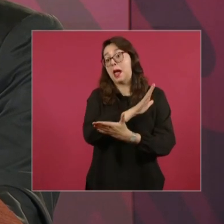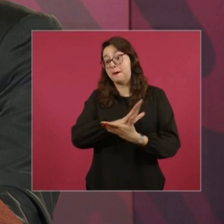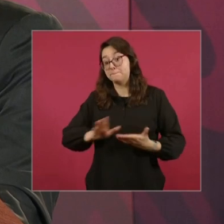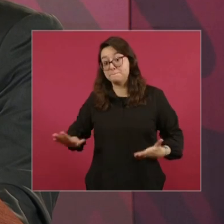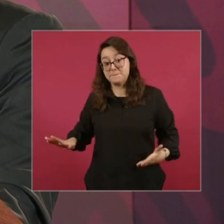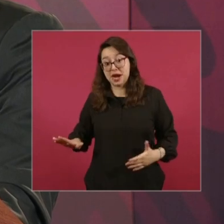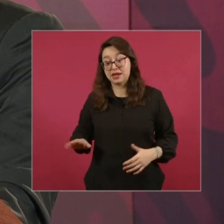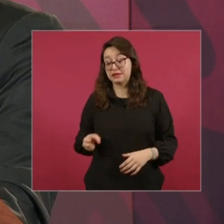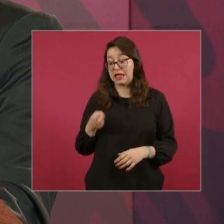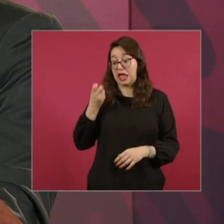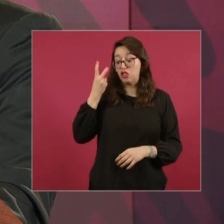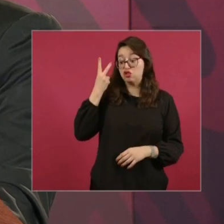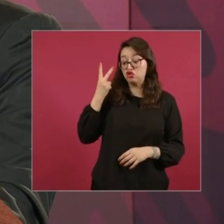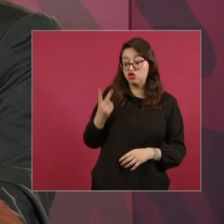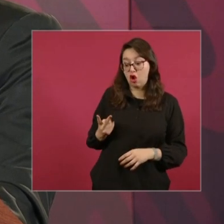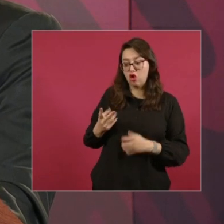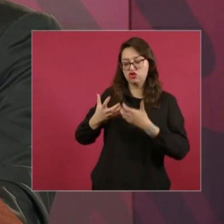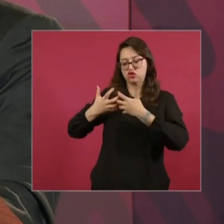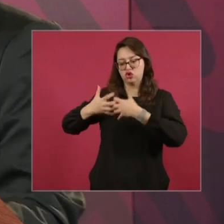más,